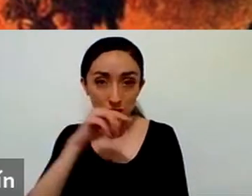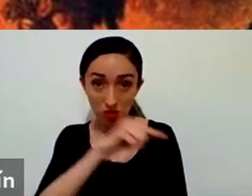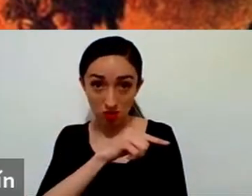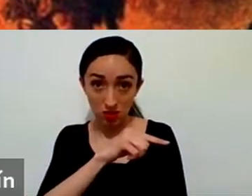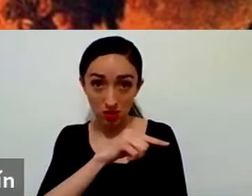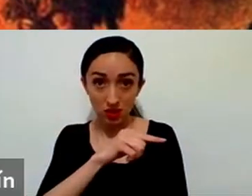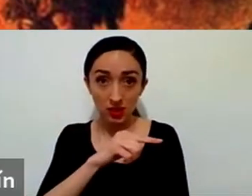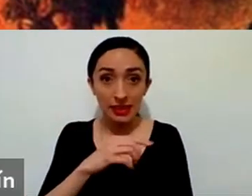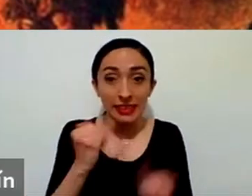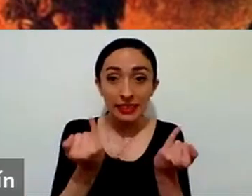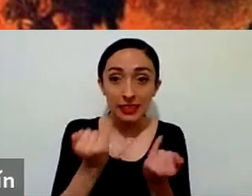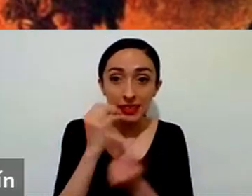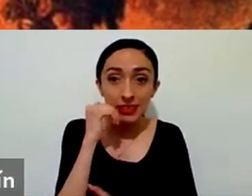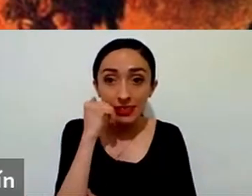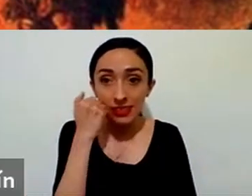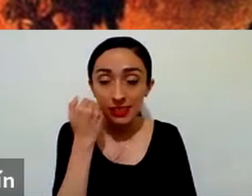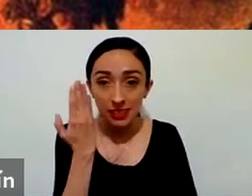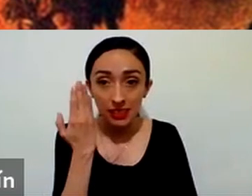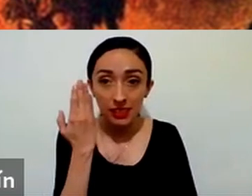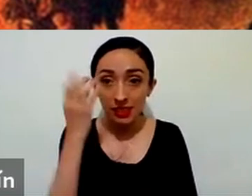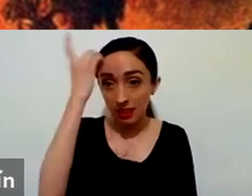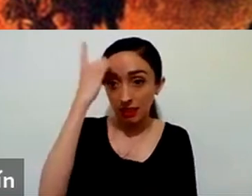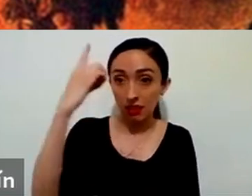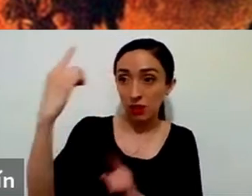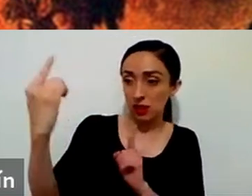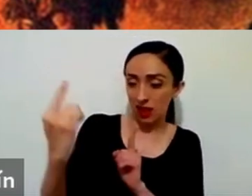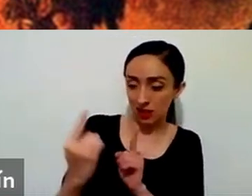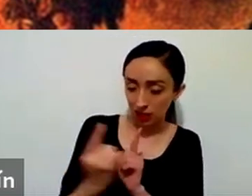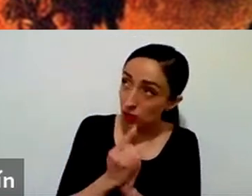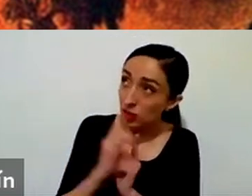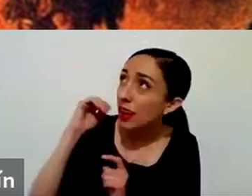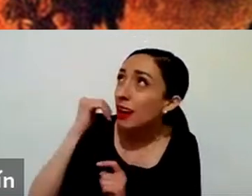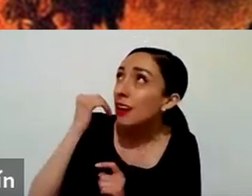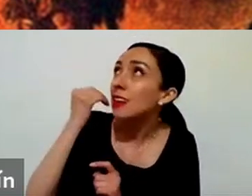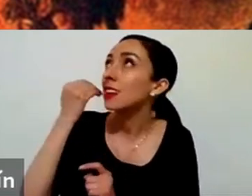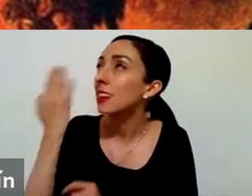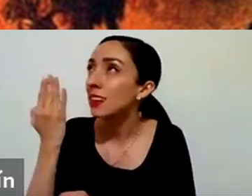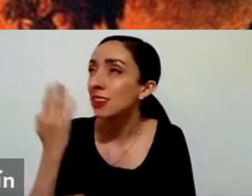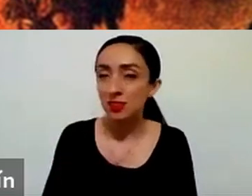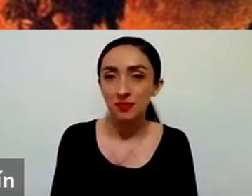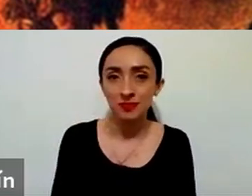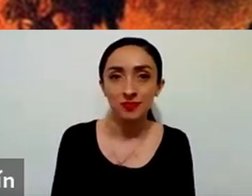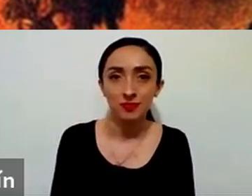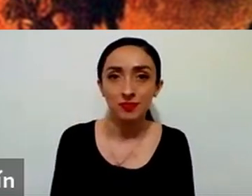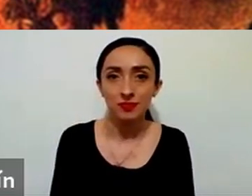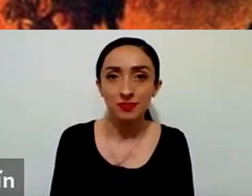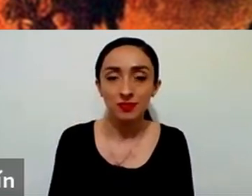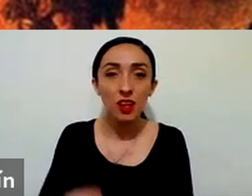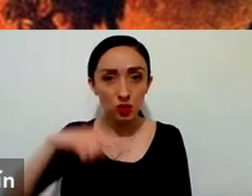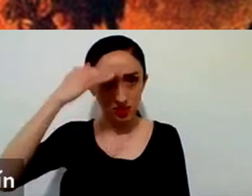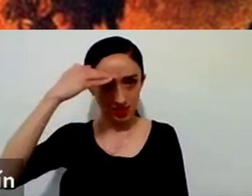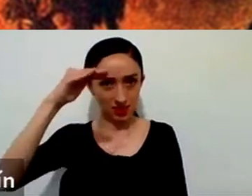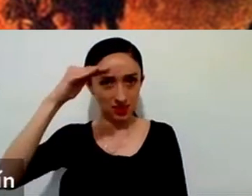Pero en este caso, si se fijan atentamente, ¿verdad?, a la lectura, Dios le deja saber a